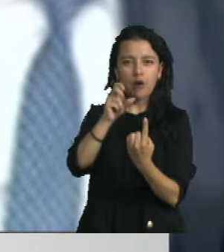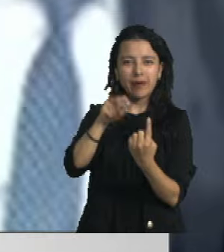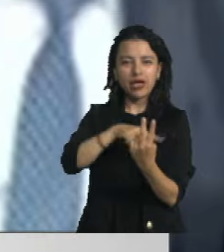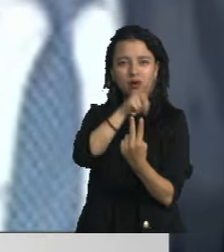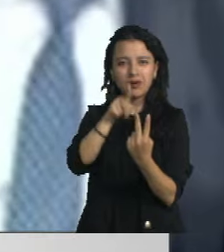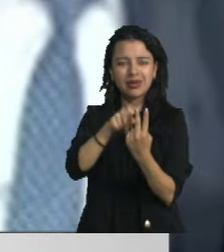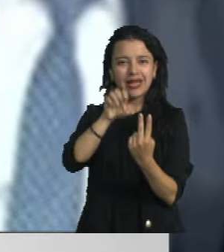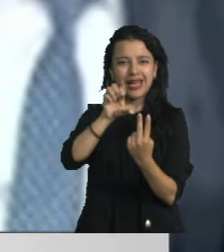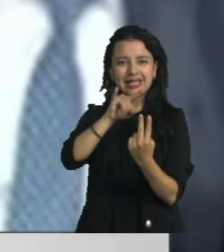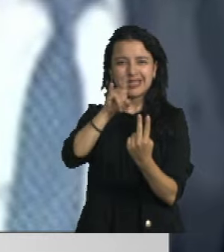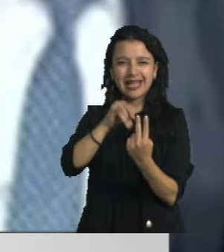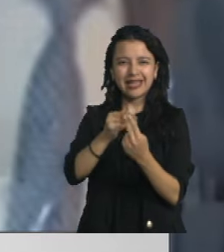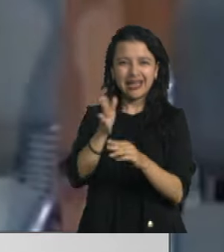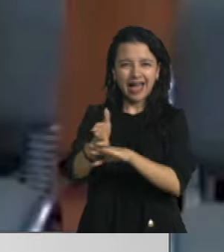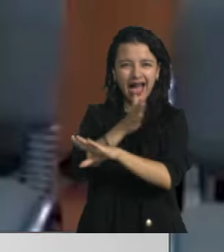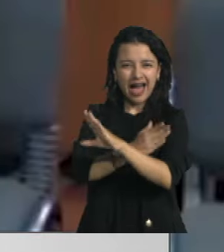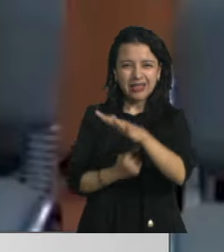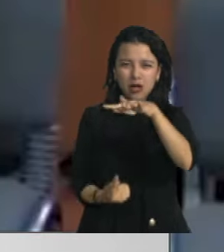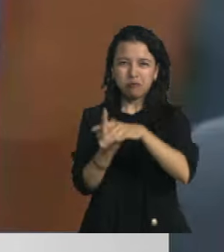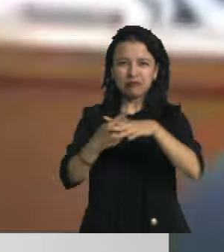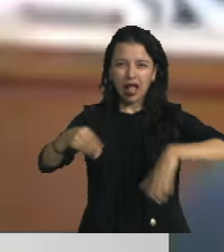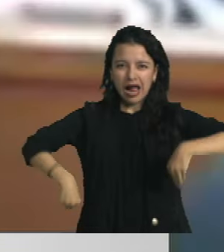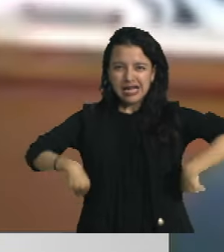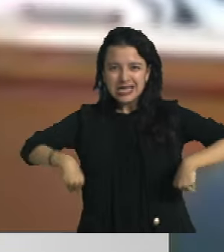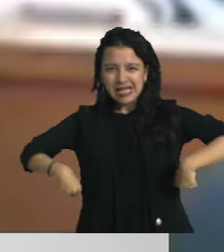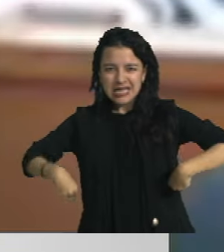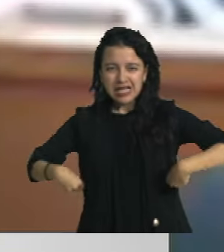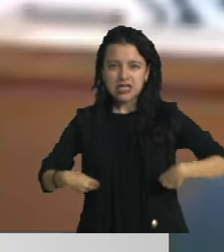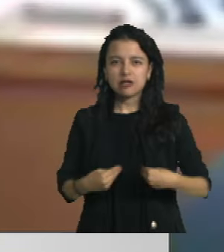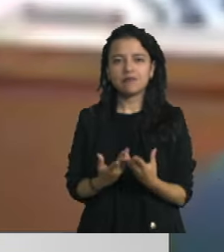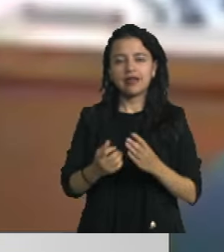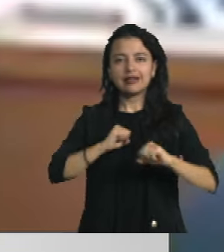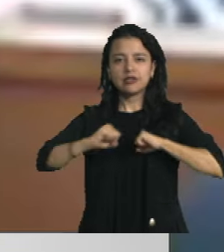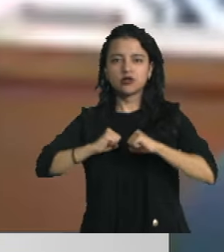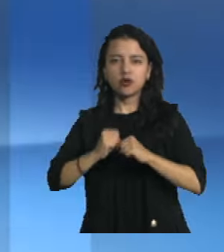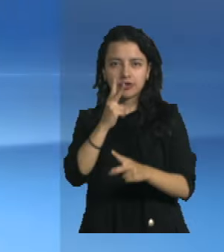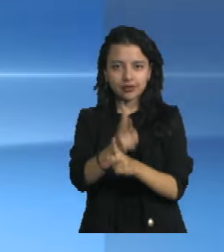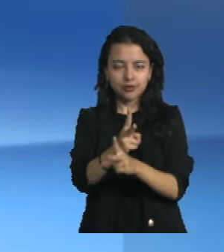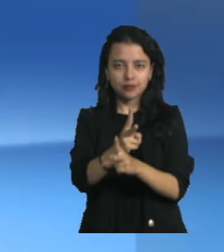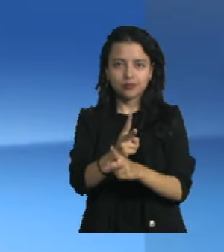Sneider Pinilla por escándalo de corrupción en gestión del riesgo. Ya volvemos.